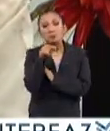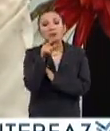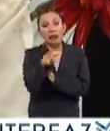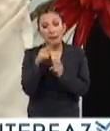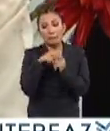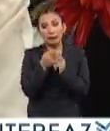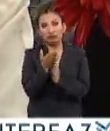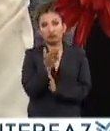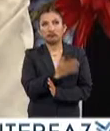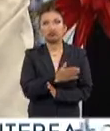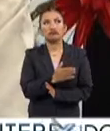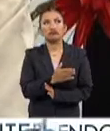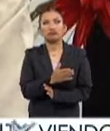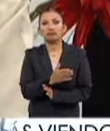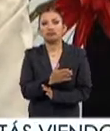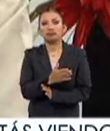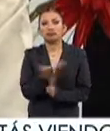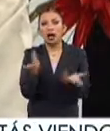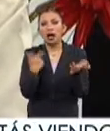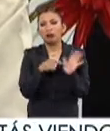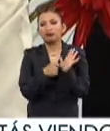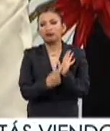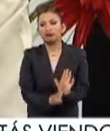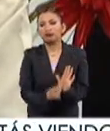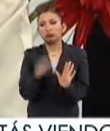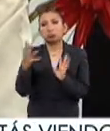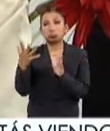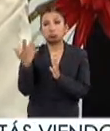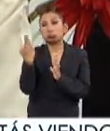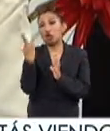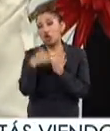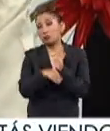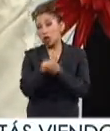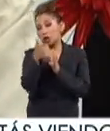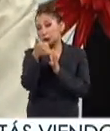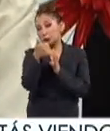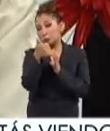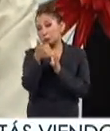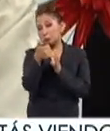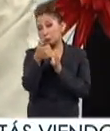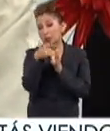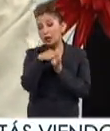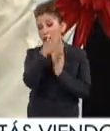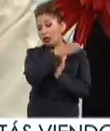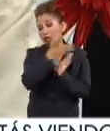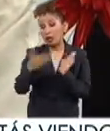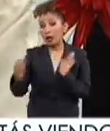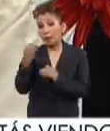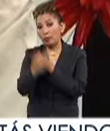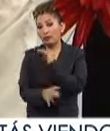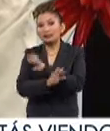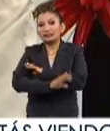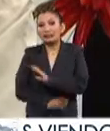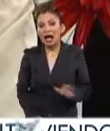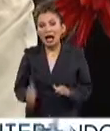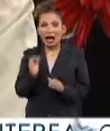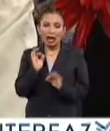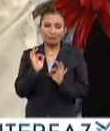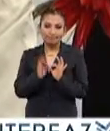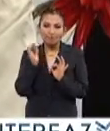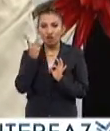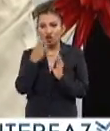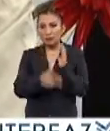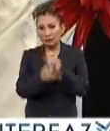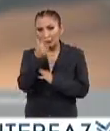que comenzamos a proyectar allá por el año 2011 y que finalmente se pudo concretizar